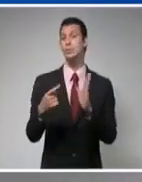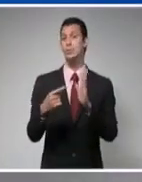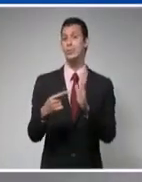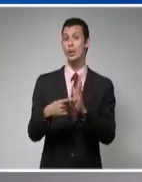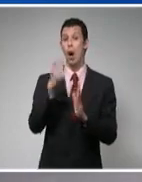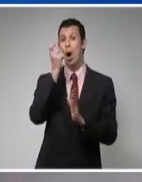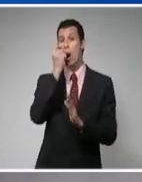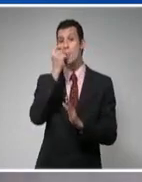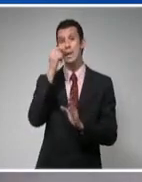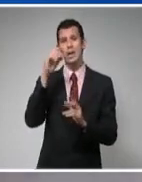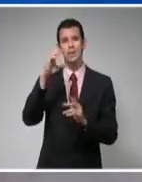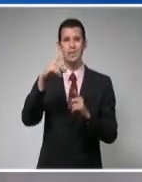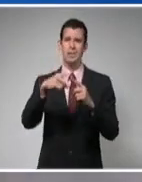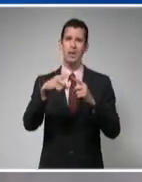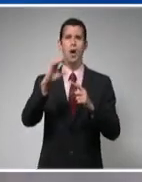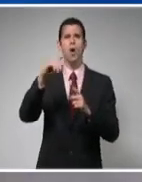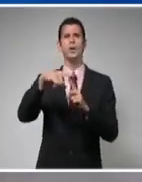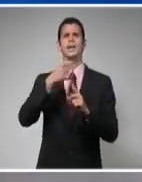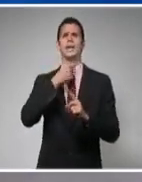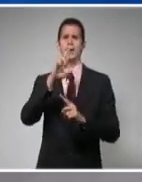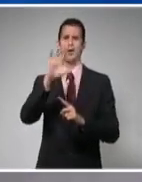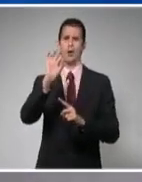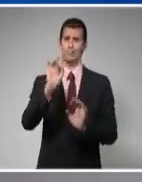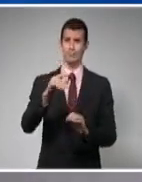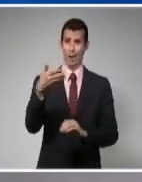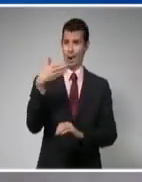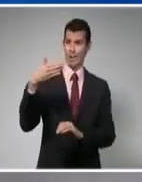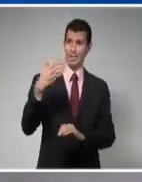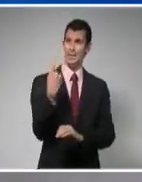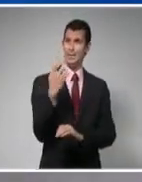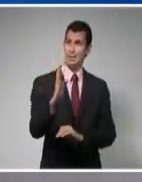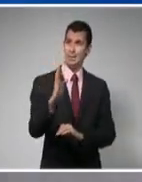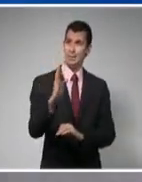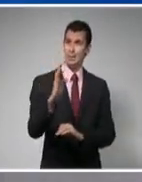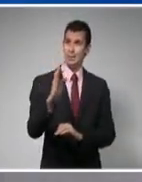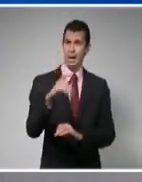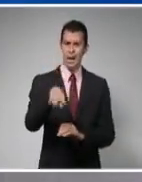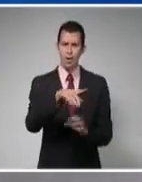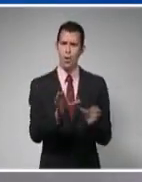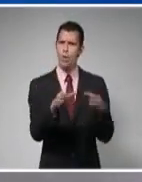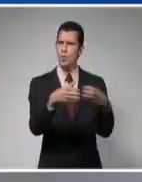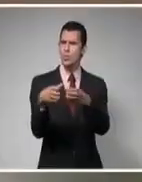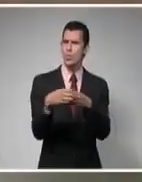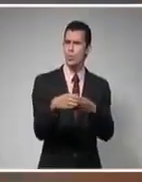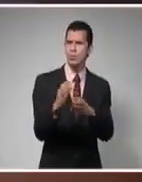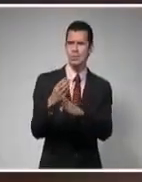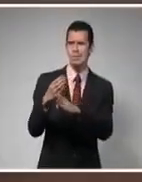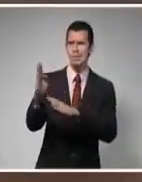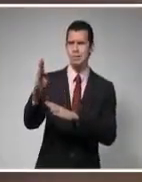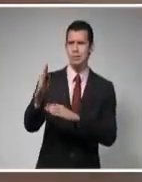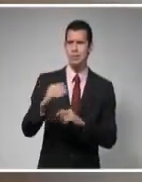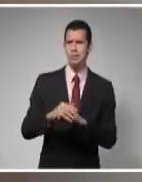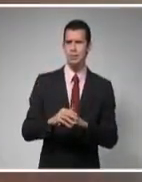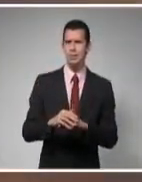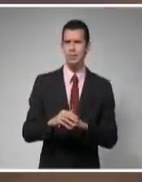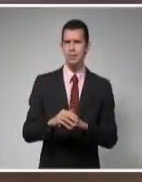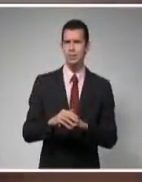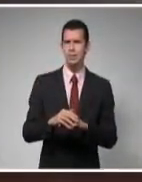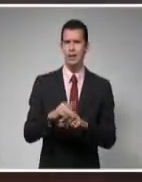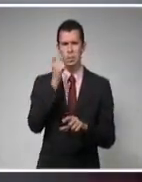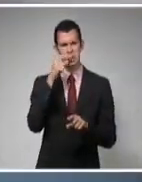oportunistas, porque quieren toda la atención sobre ellos, los del 27N, y porque no le dieron importancia a la heroica